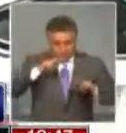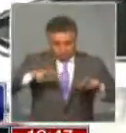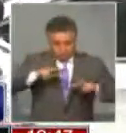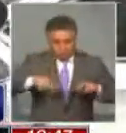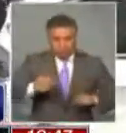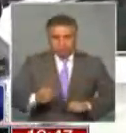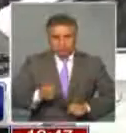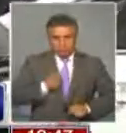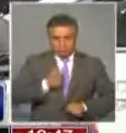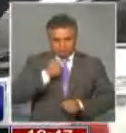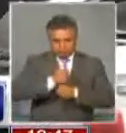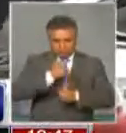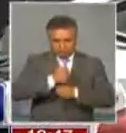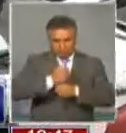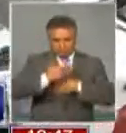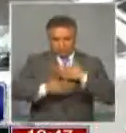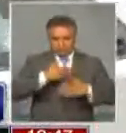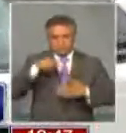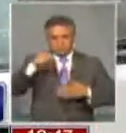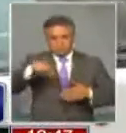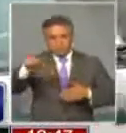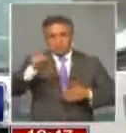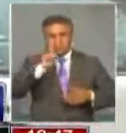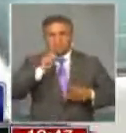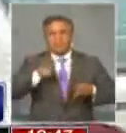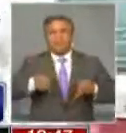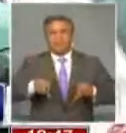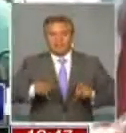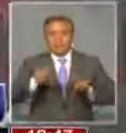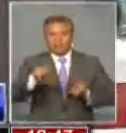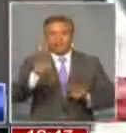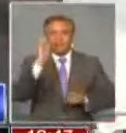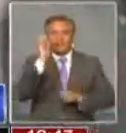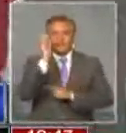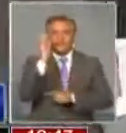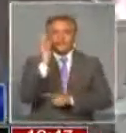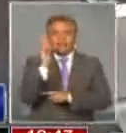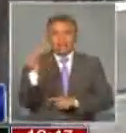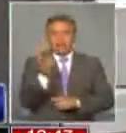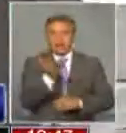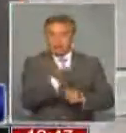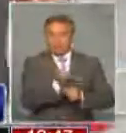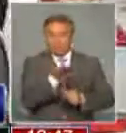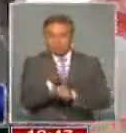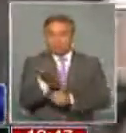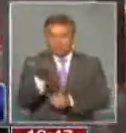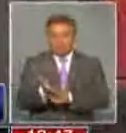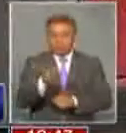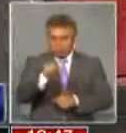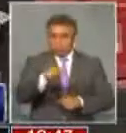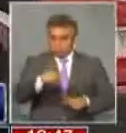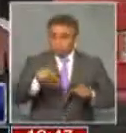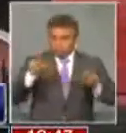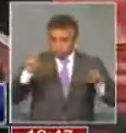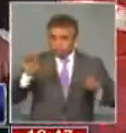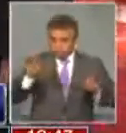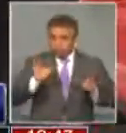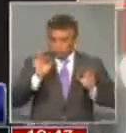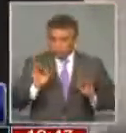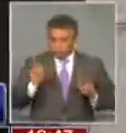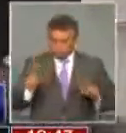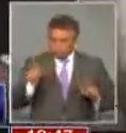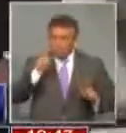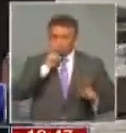labor. Y en este caso está ejerciendo el derecho que tiene el fiscal de solicitar, en este caso,